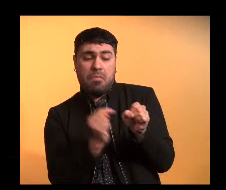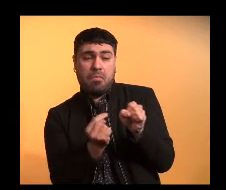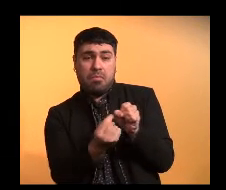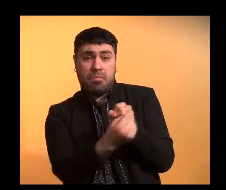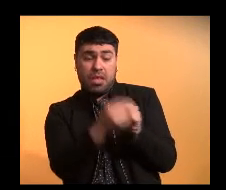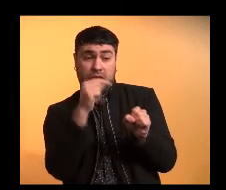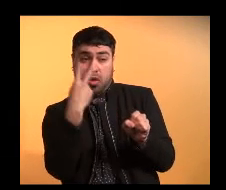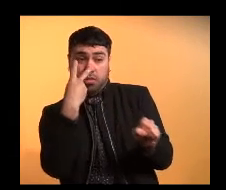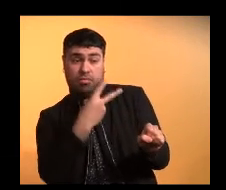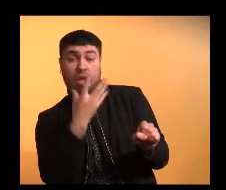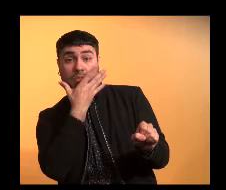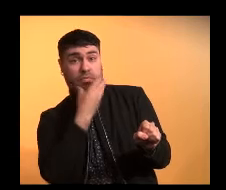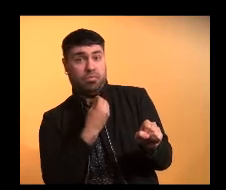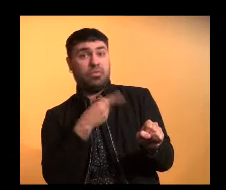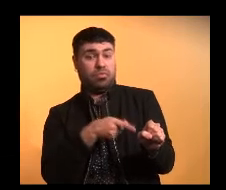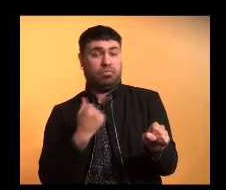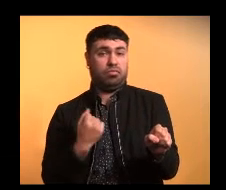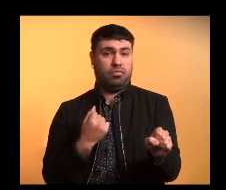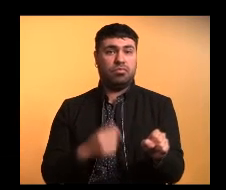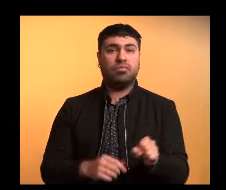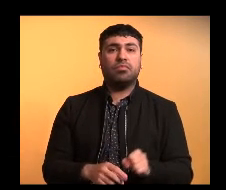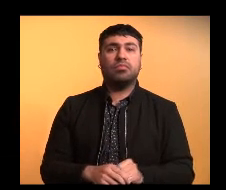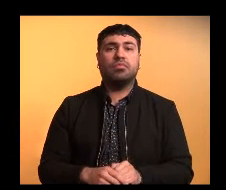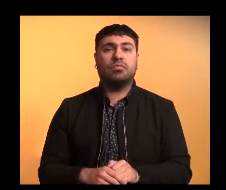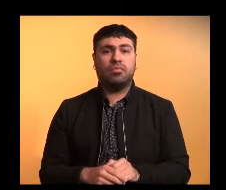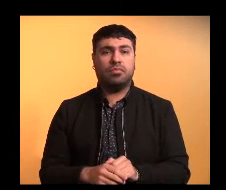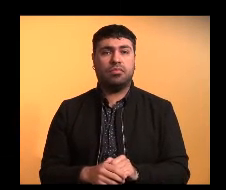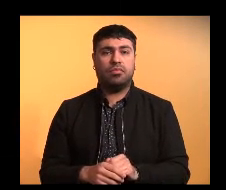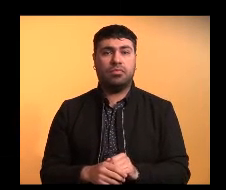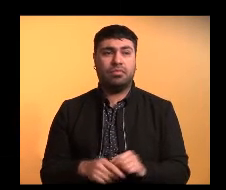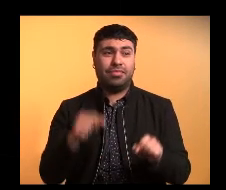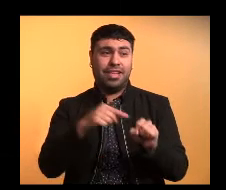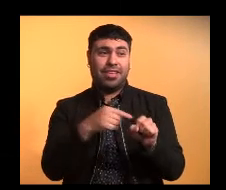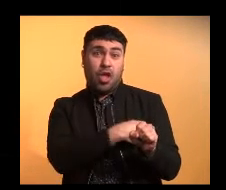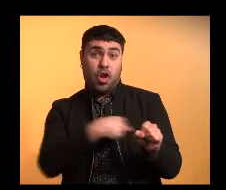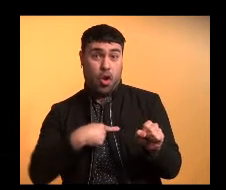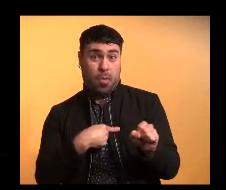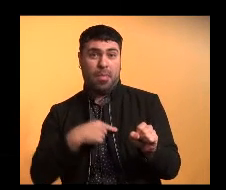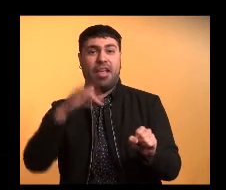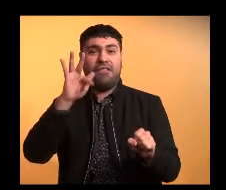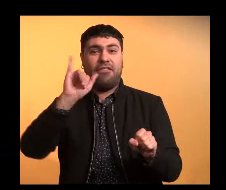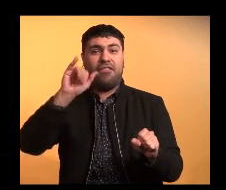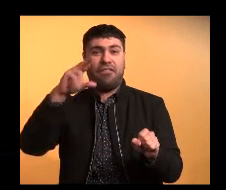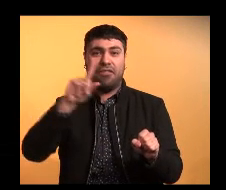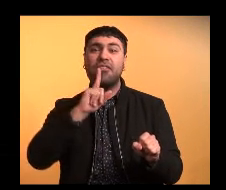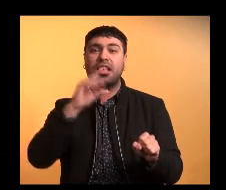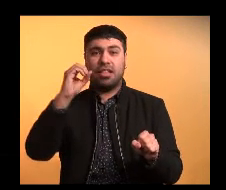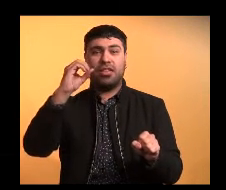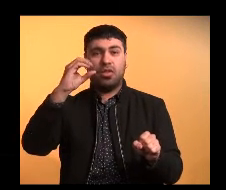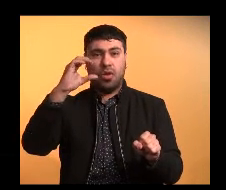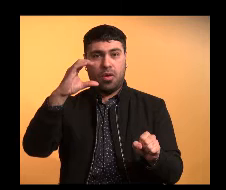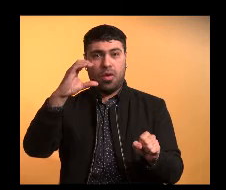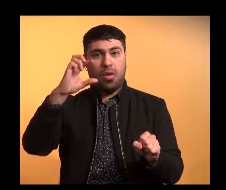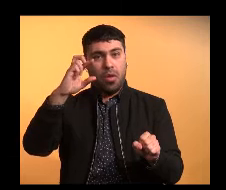algas bien bonitas, y esas microalgas forman parte de lo que se denomina fitoplancton, es decir, el plancton vegetal.